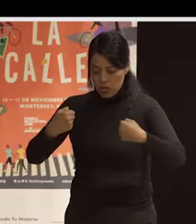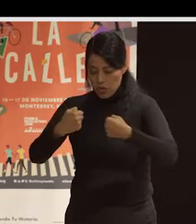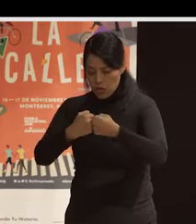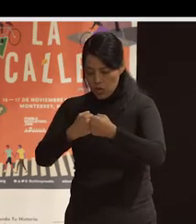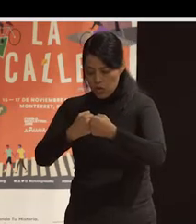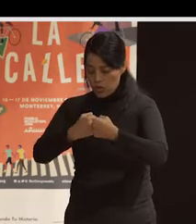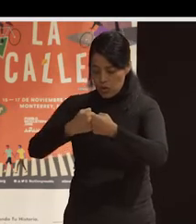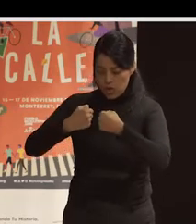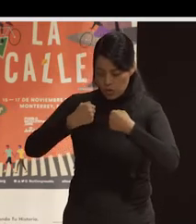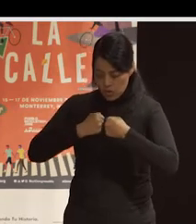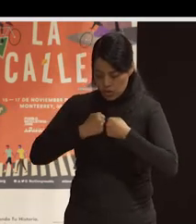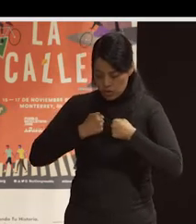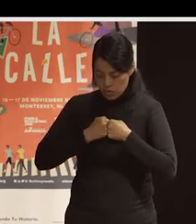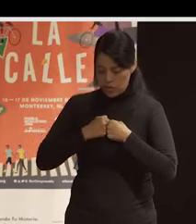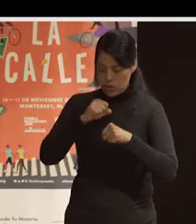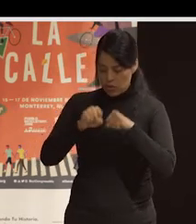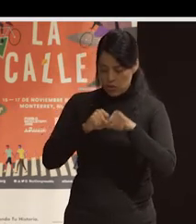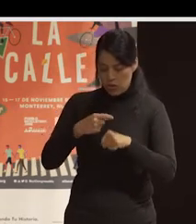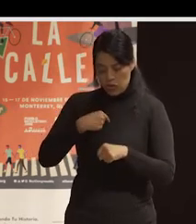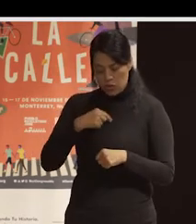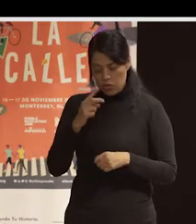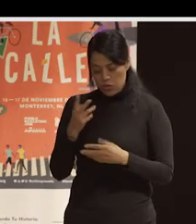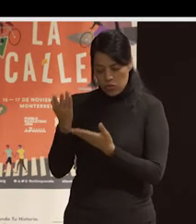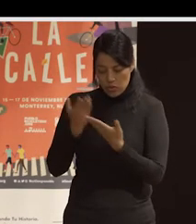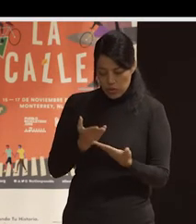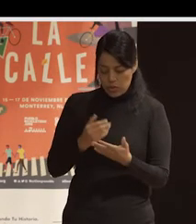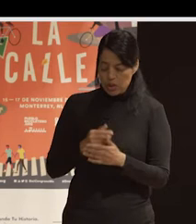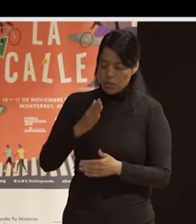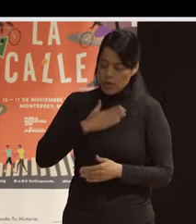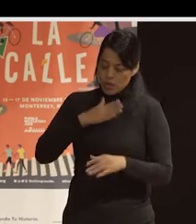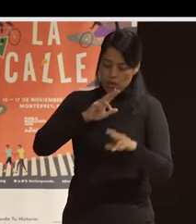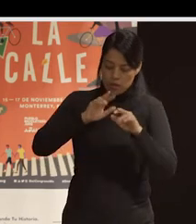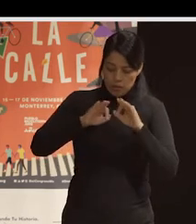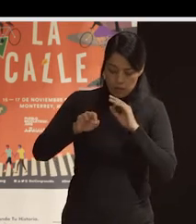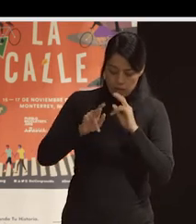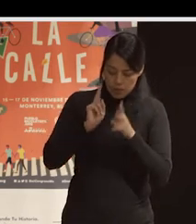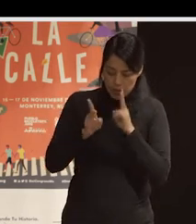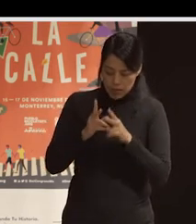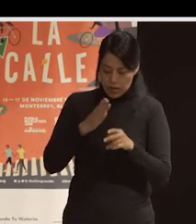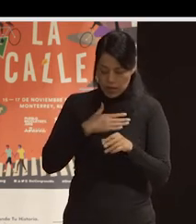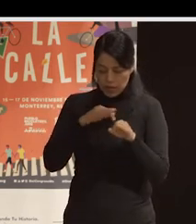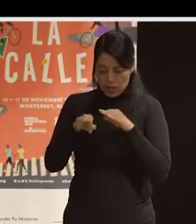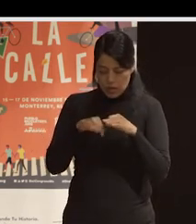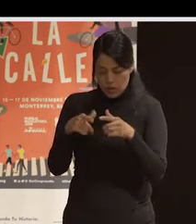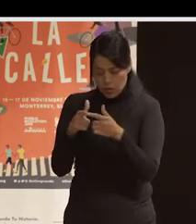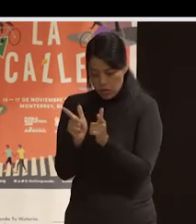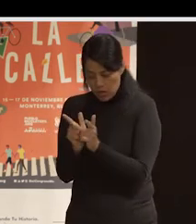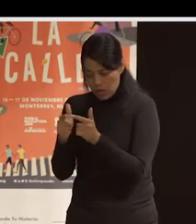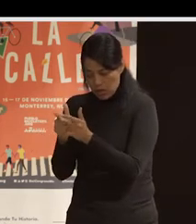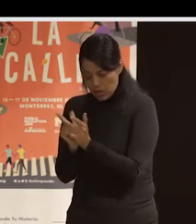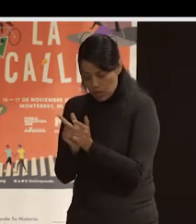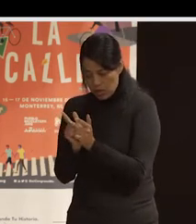países pastores verdad por eso estoy aquí en parte para hablar de mi trabajo con ese grupo ese colectivo